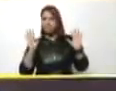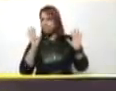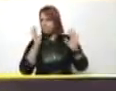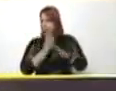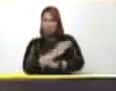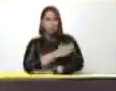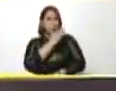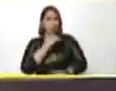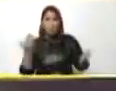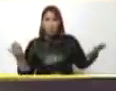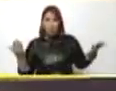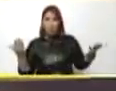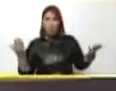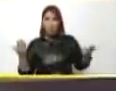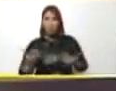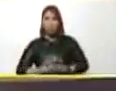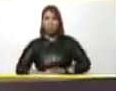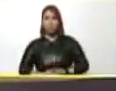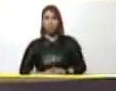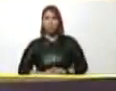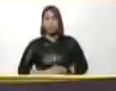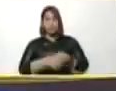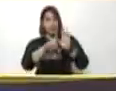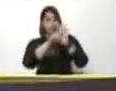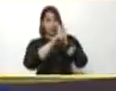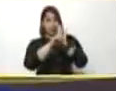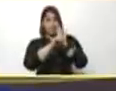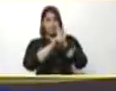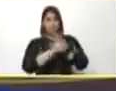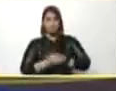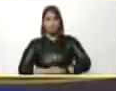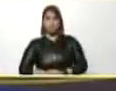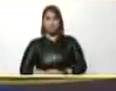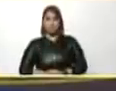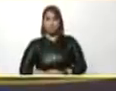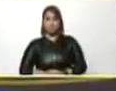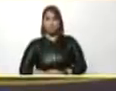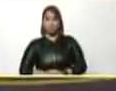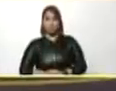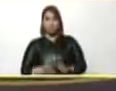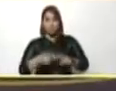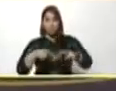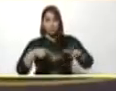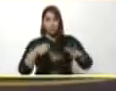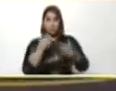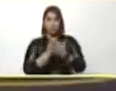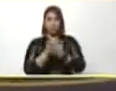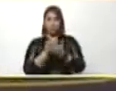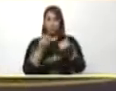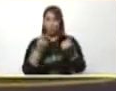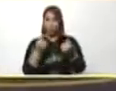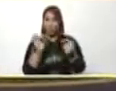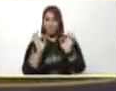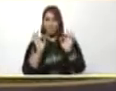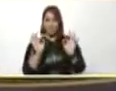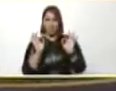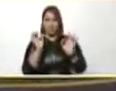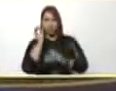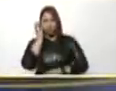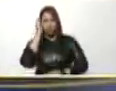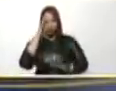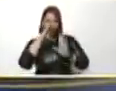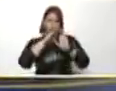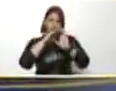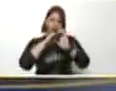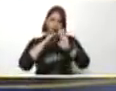antes, ¿ves? Esa ley de zonas económicas especiales va a crear